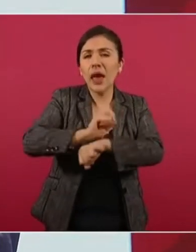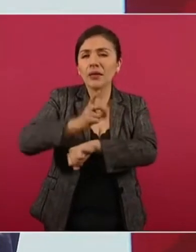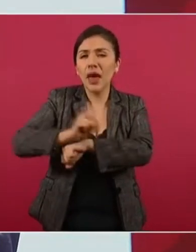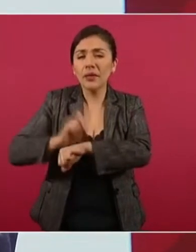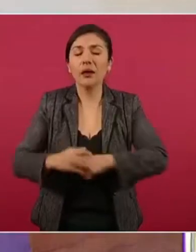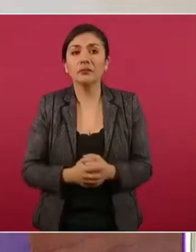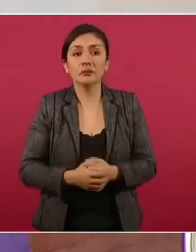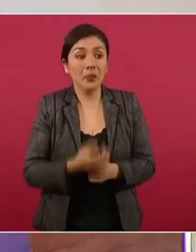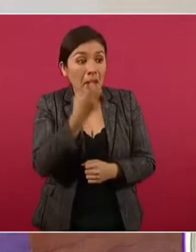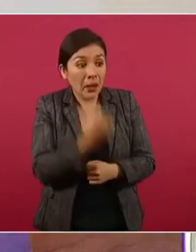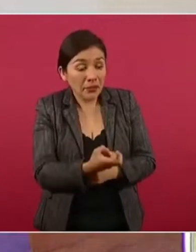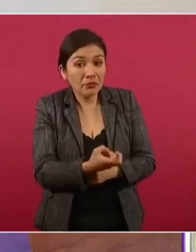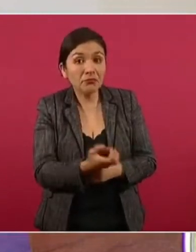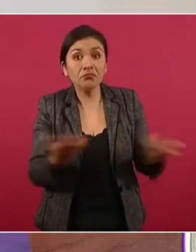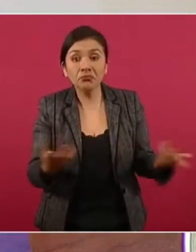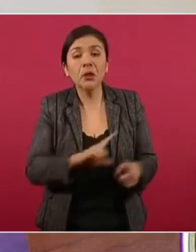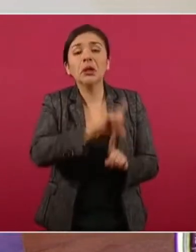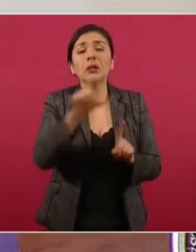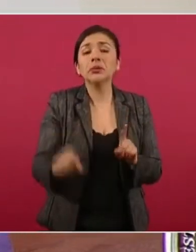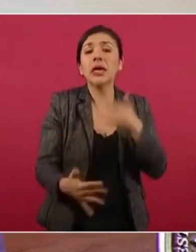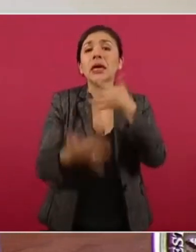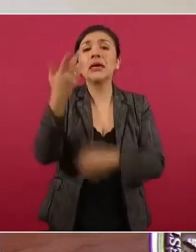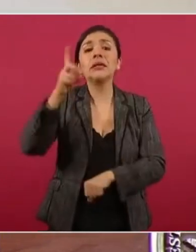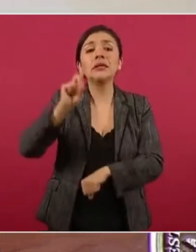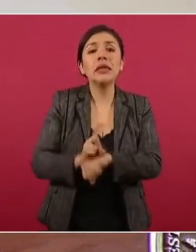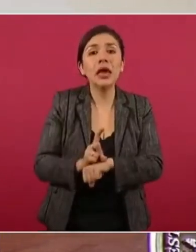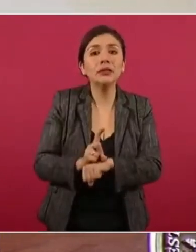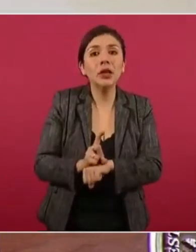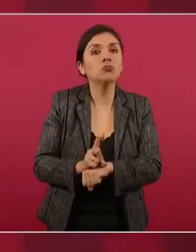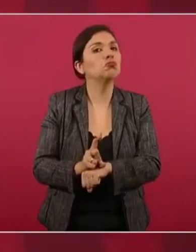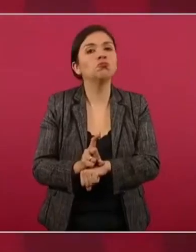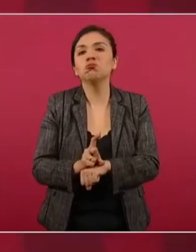y aún así a los 15 días